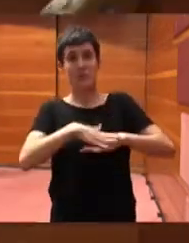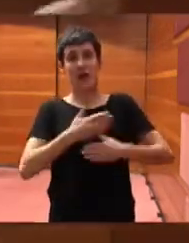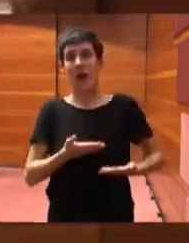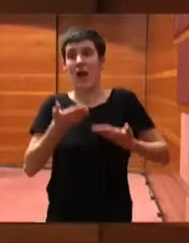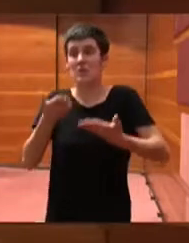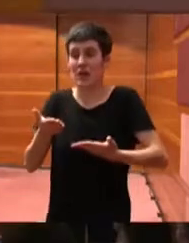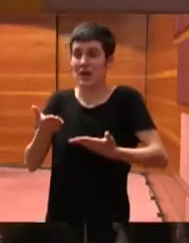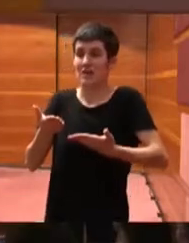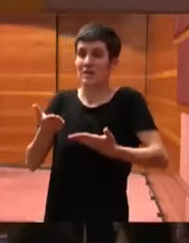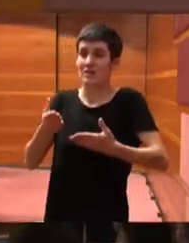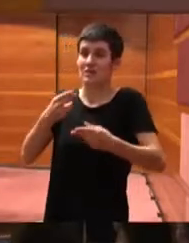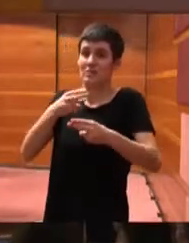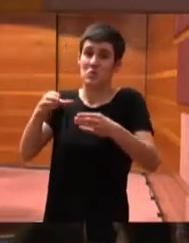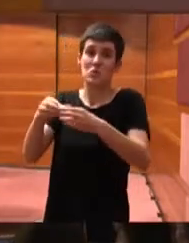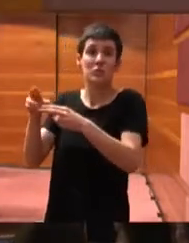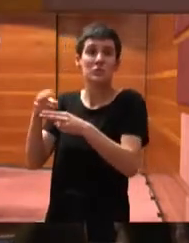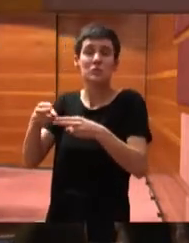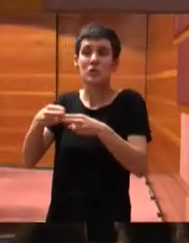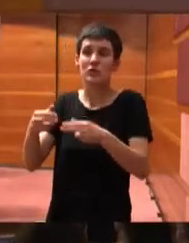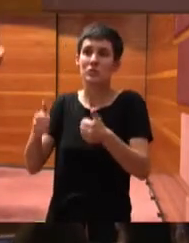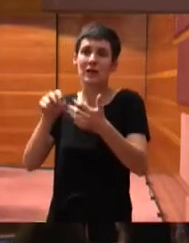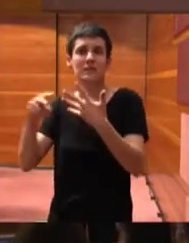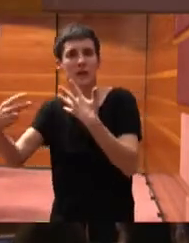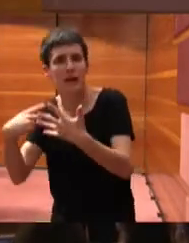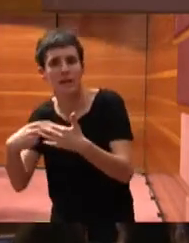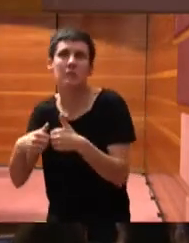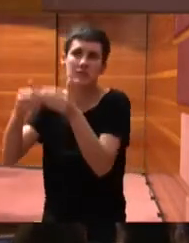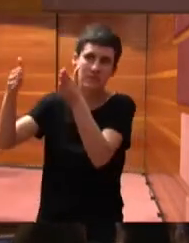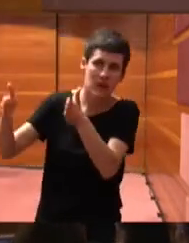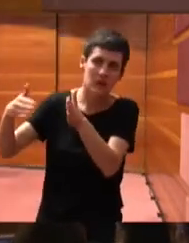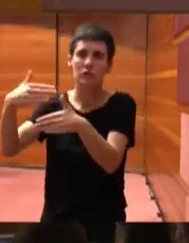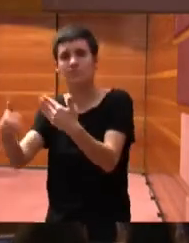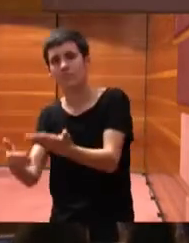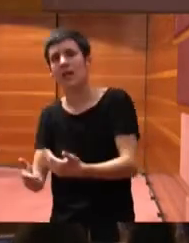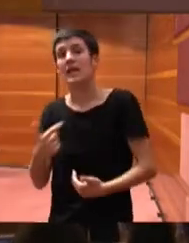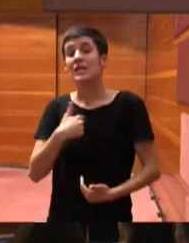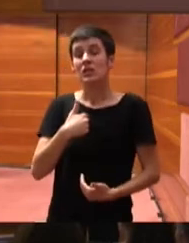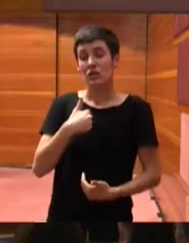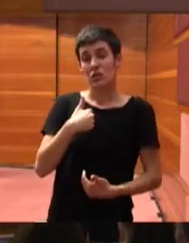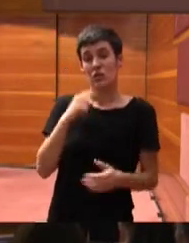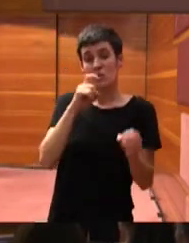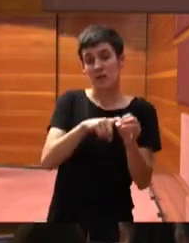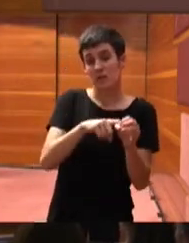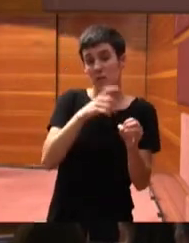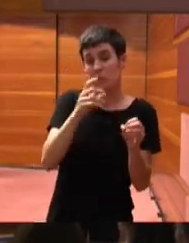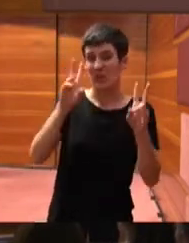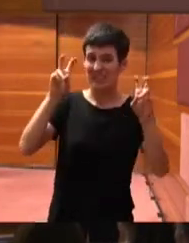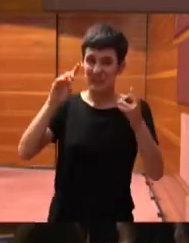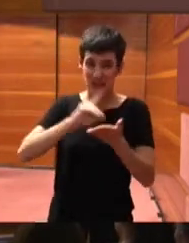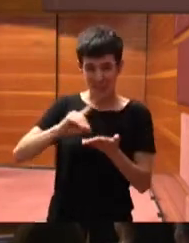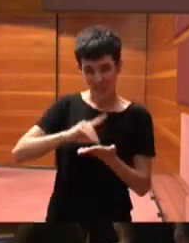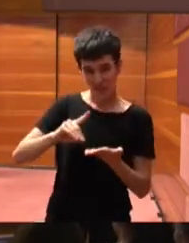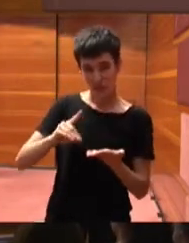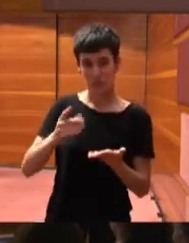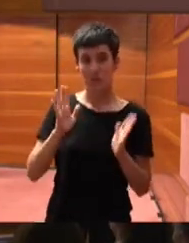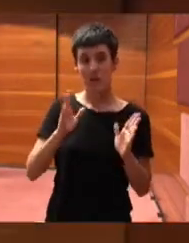ayudar a los partidos políticos a que sean más transparentes, más abiertos y tal, ¿no? Yo estoy por el lado de los datos,